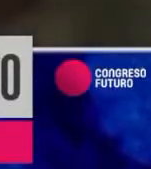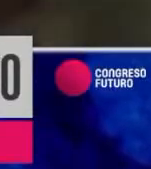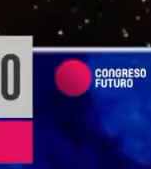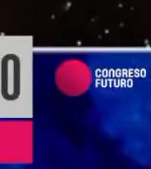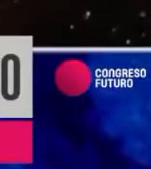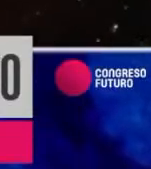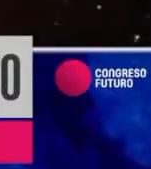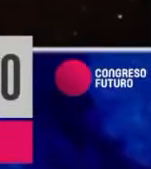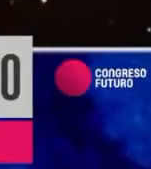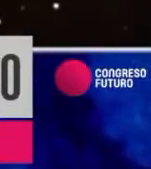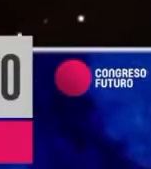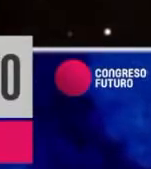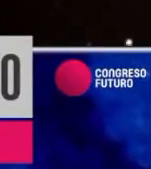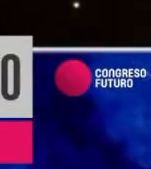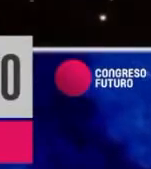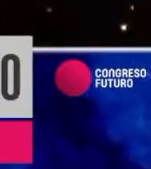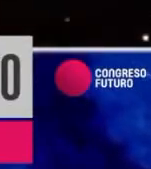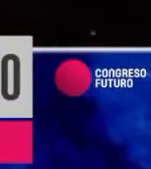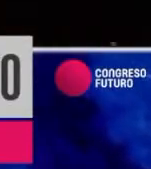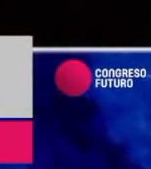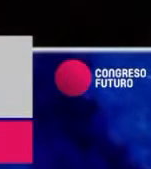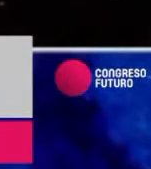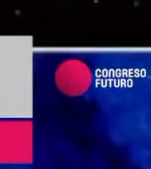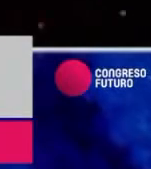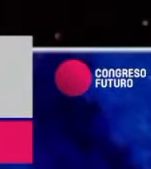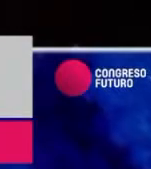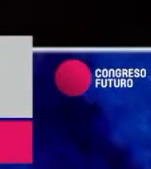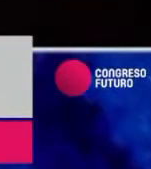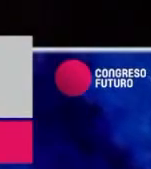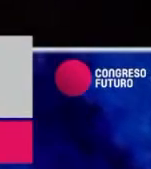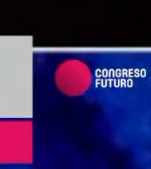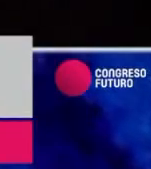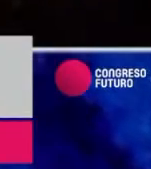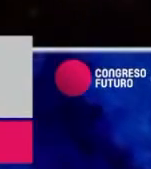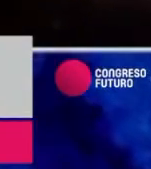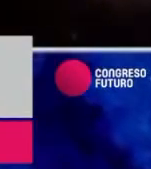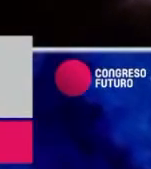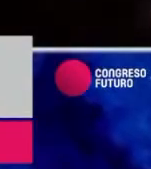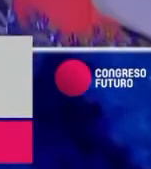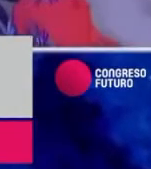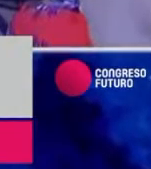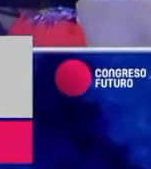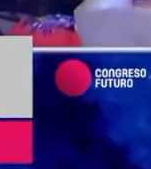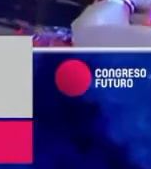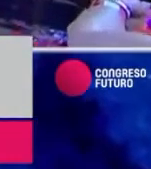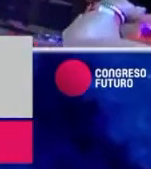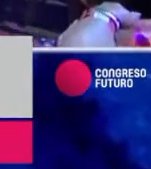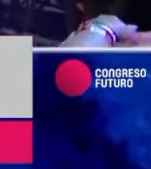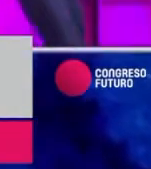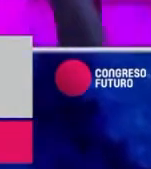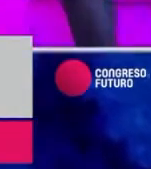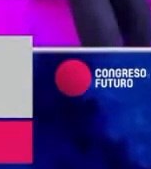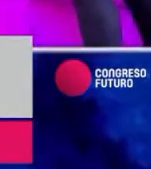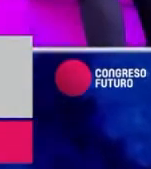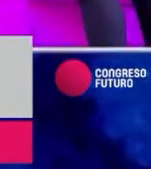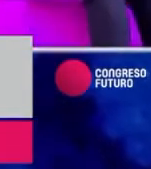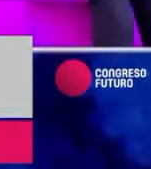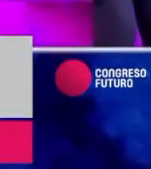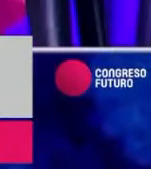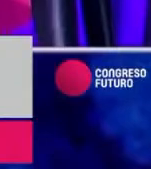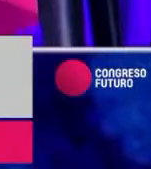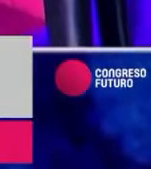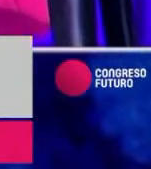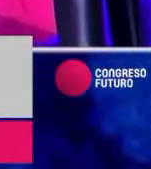economistas, hoy soy pésima para los nombres, pero había un economista francés que decía